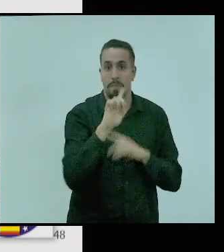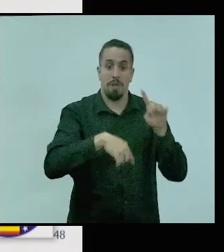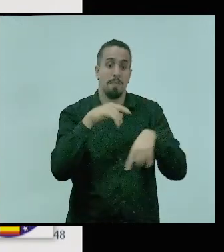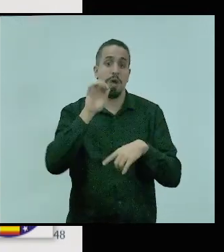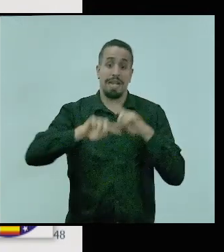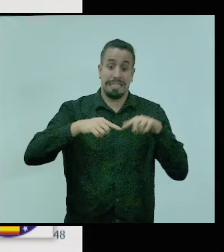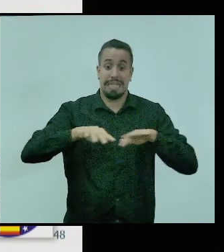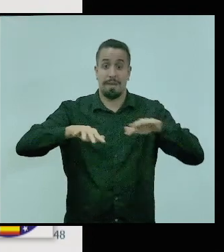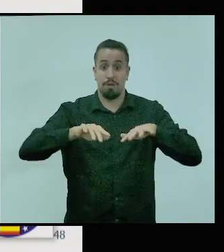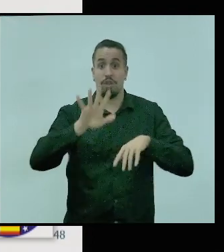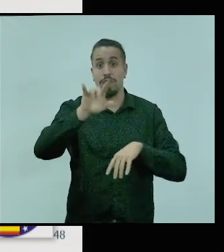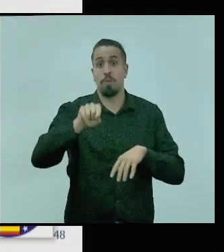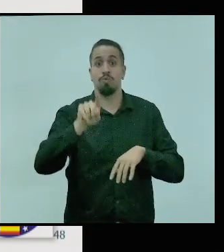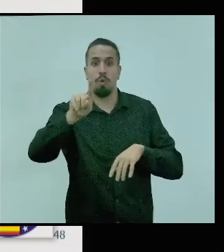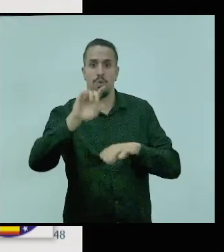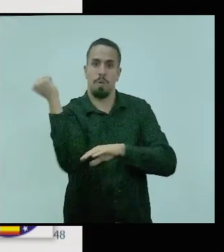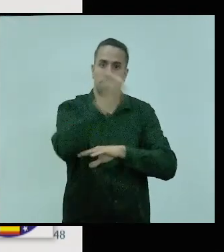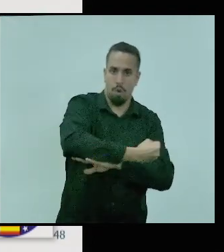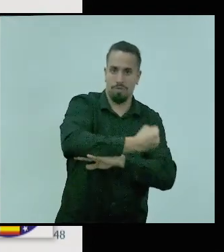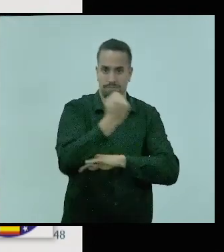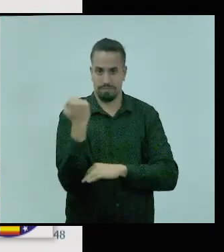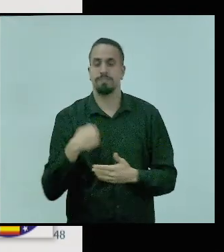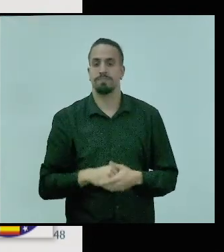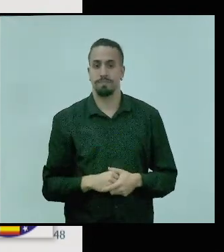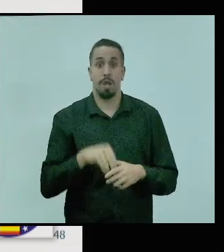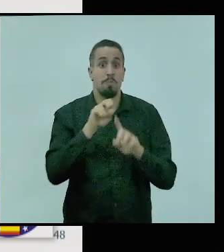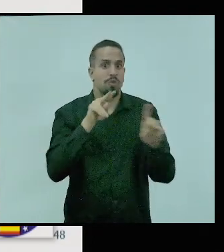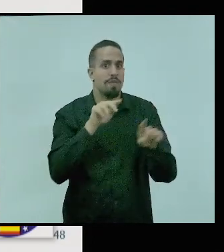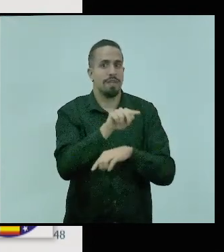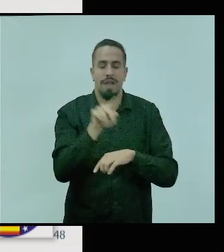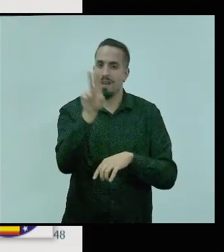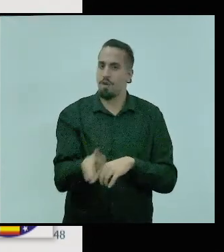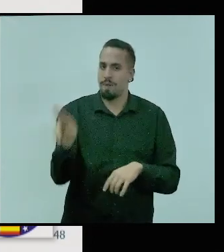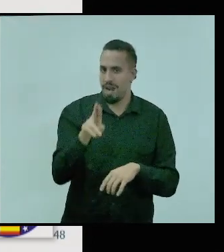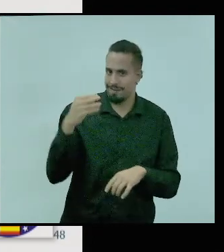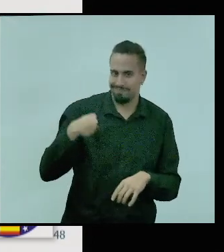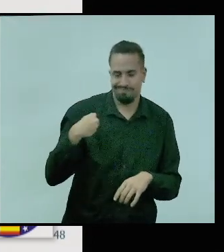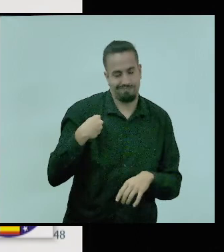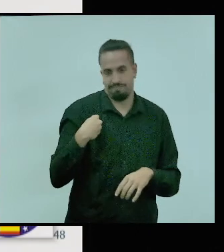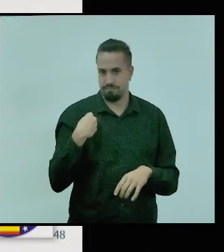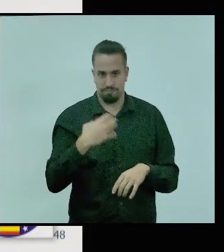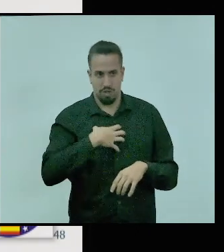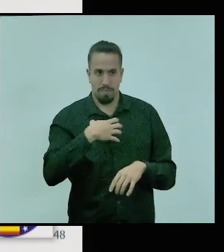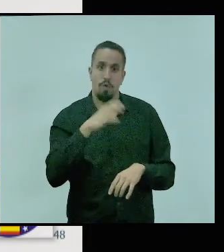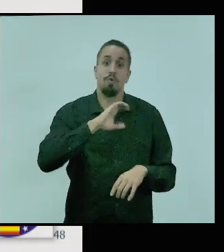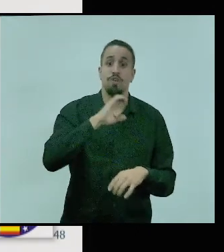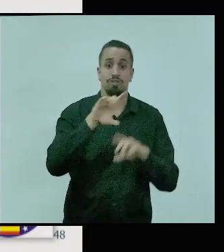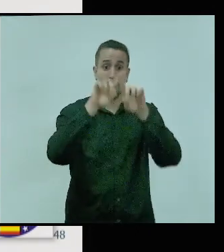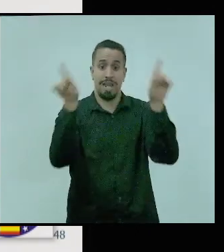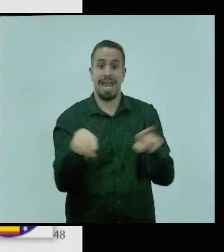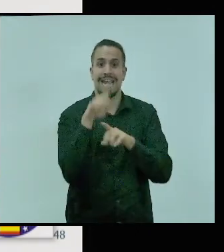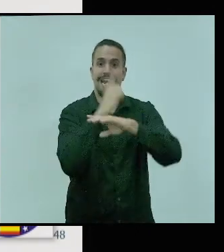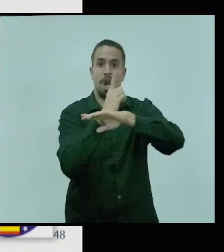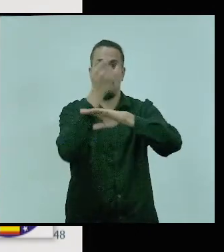tirar. Obviamente, desde este punto de vista era muy difícil de recuperar. Era muy curioso cómo había cortado el reloj, como